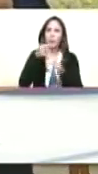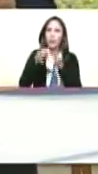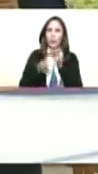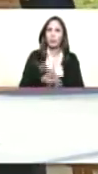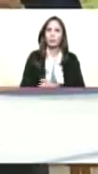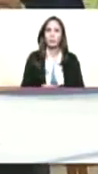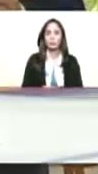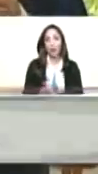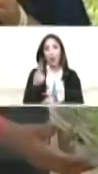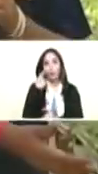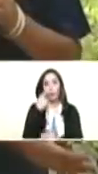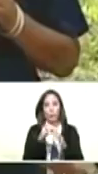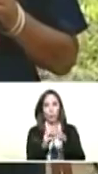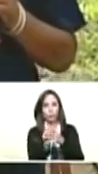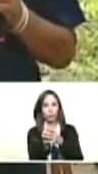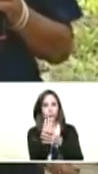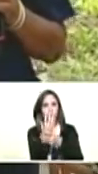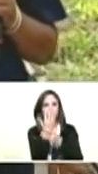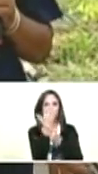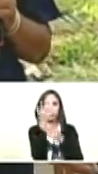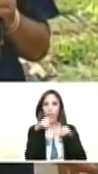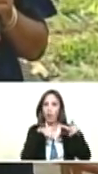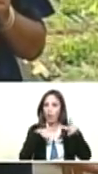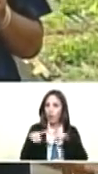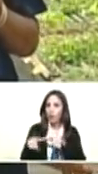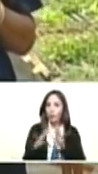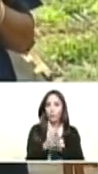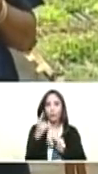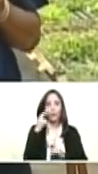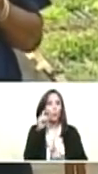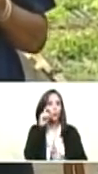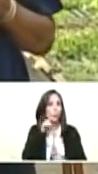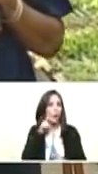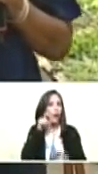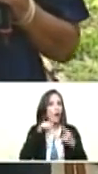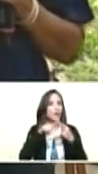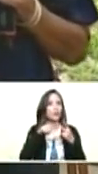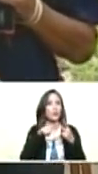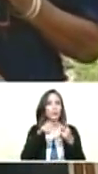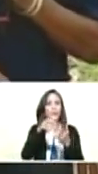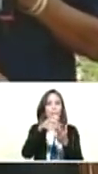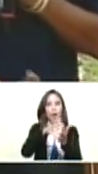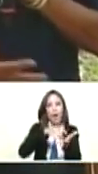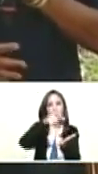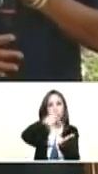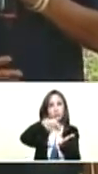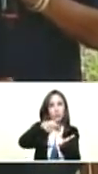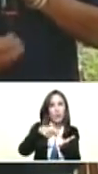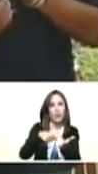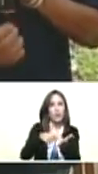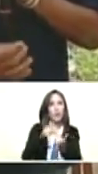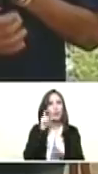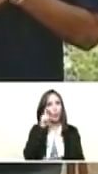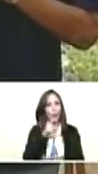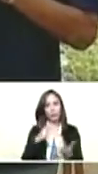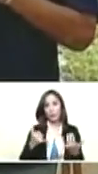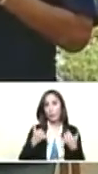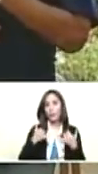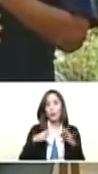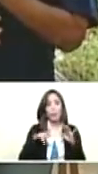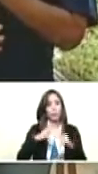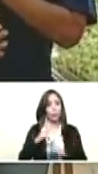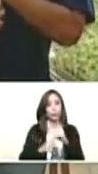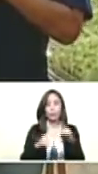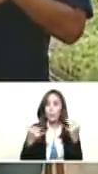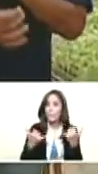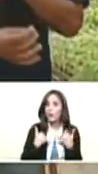ya listas que para sembrar. Esto es tomate, semillas producidas también aquí con, por supuesto, hay que decirlo y decirlo